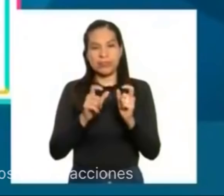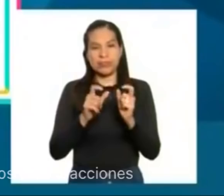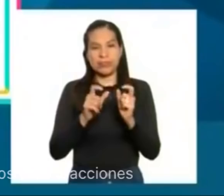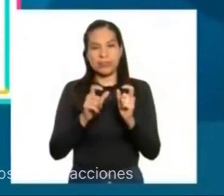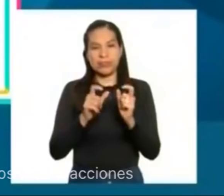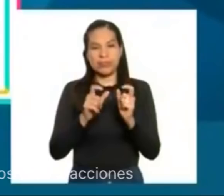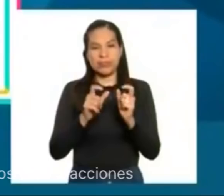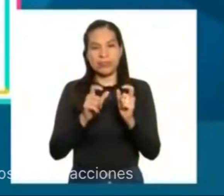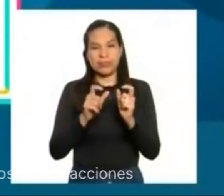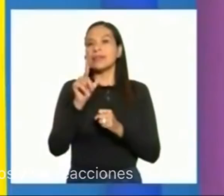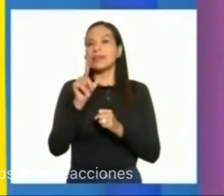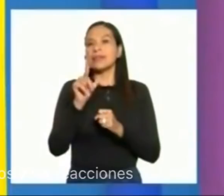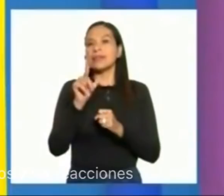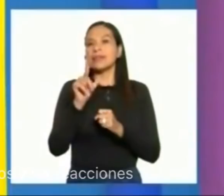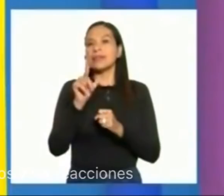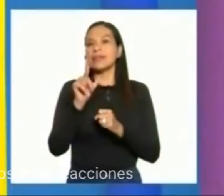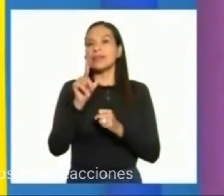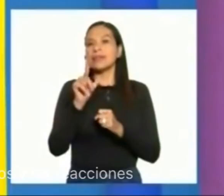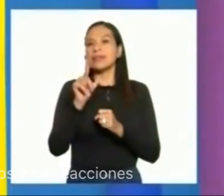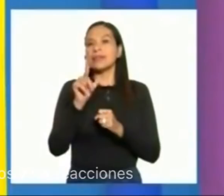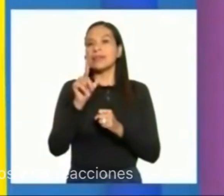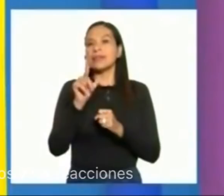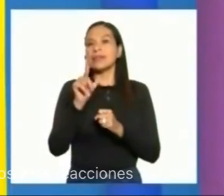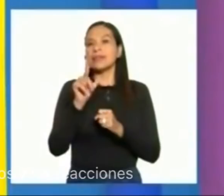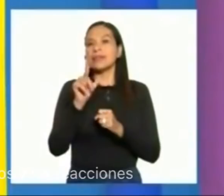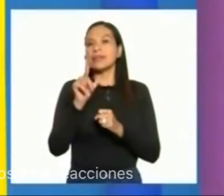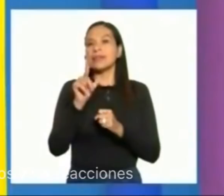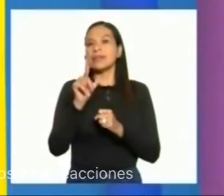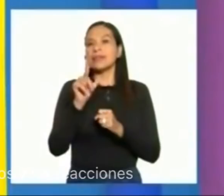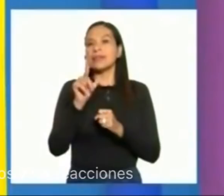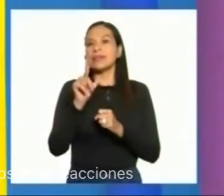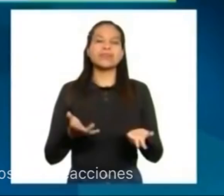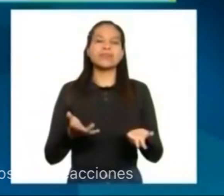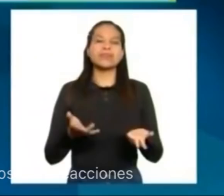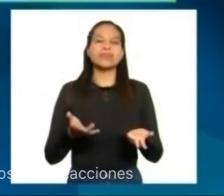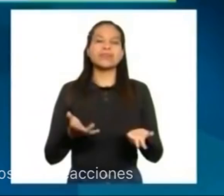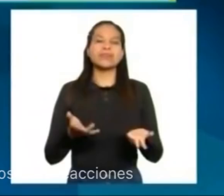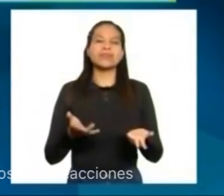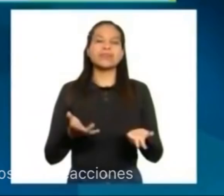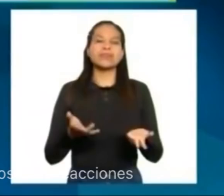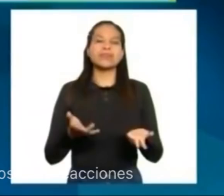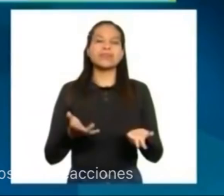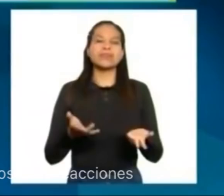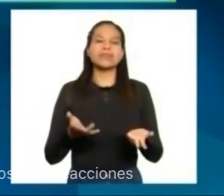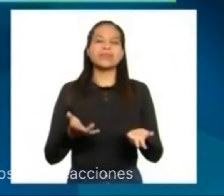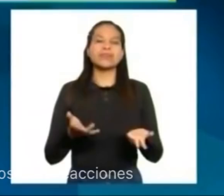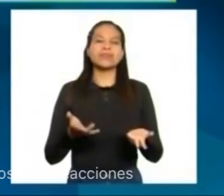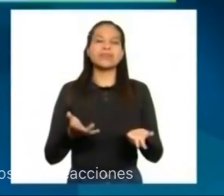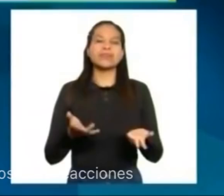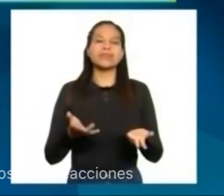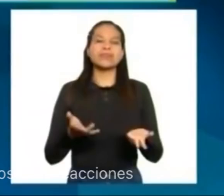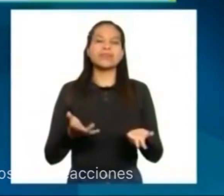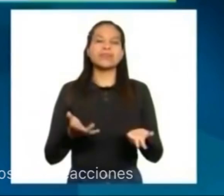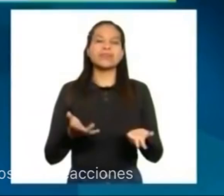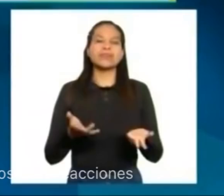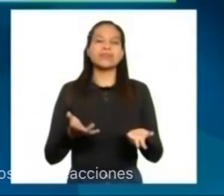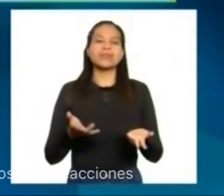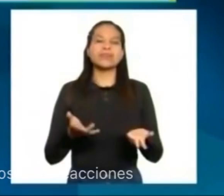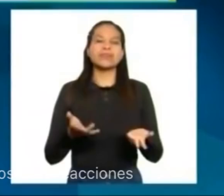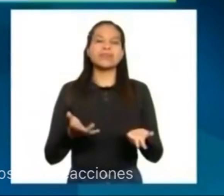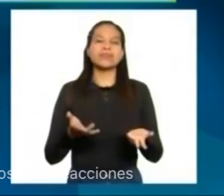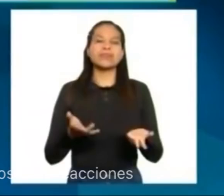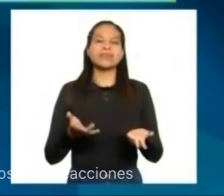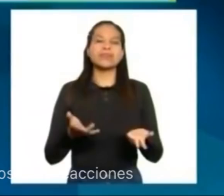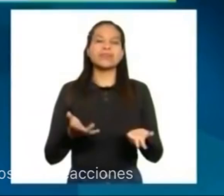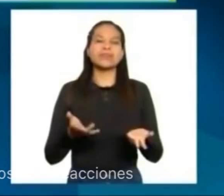esta sucesión que acabamos de escribir, ¿qué número sería el noveno término? Como el 60 fue el quinto término, Para saber la respuesta debes continuar